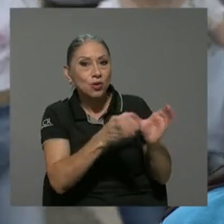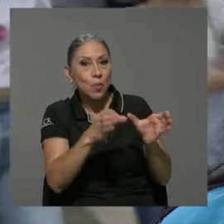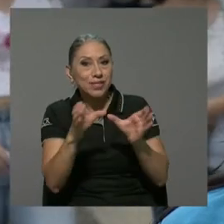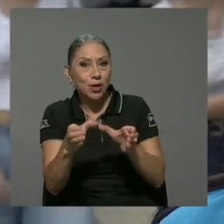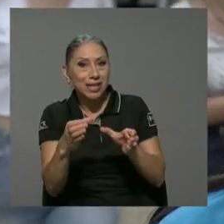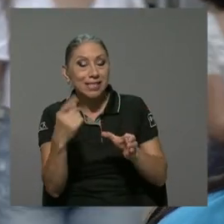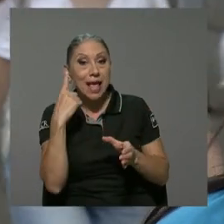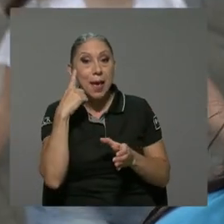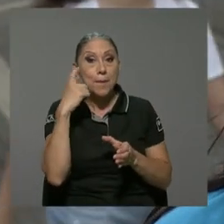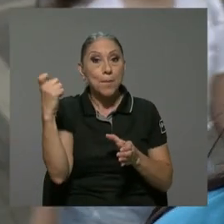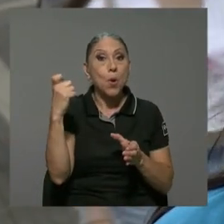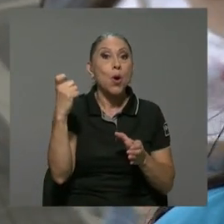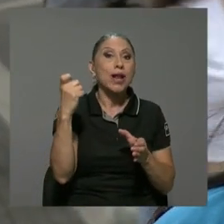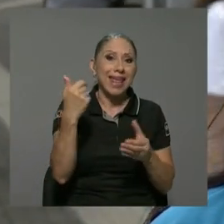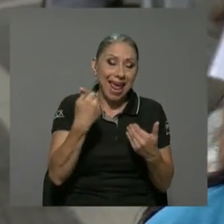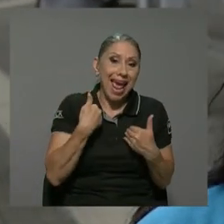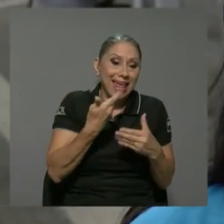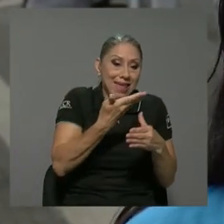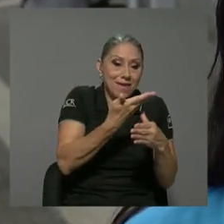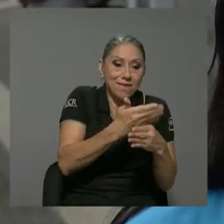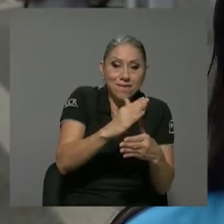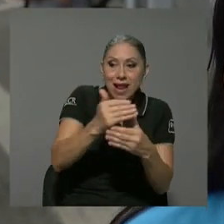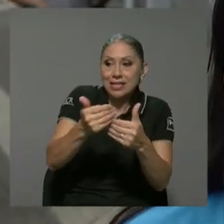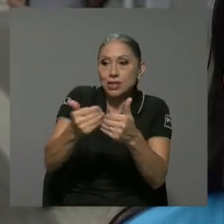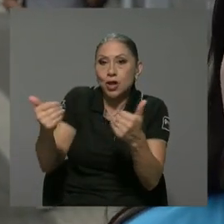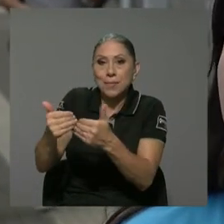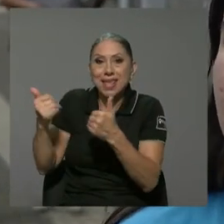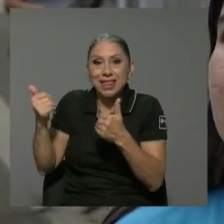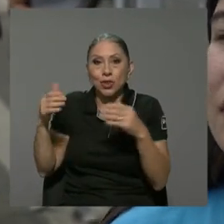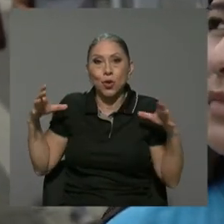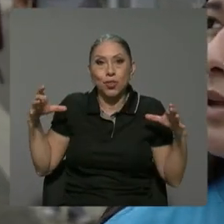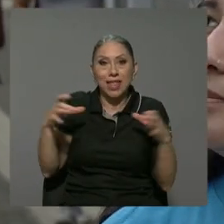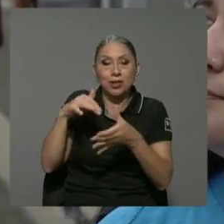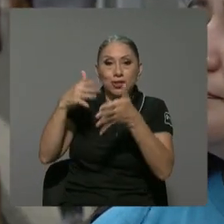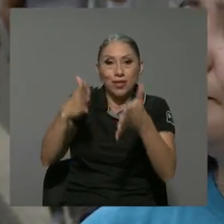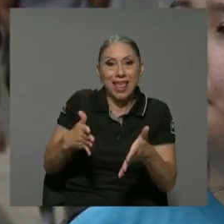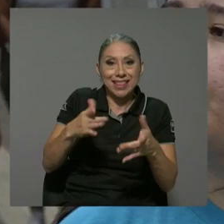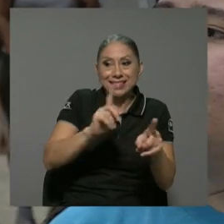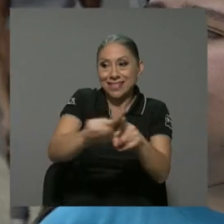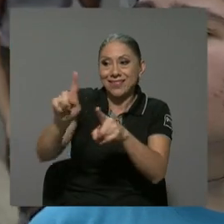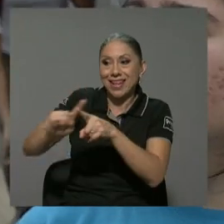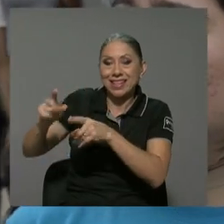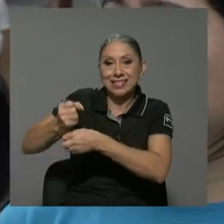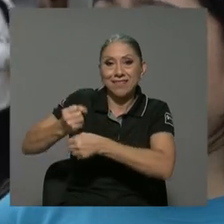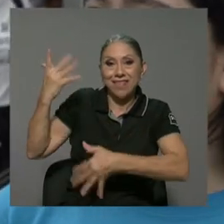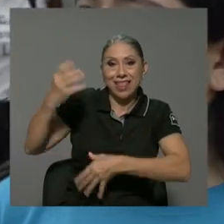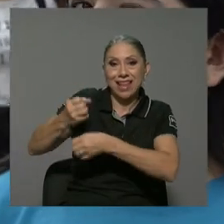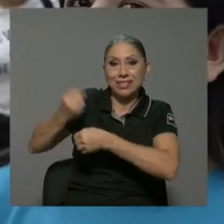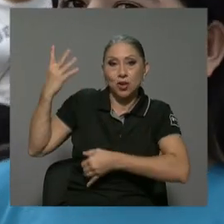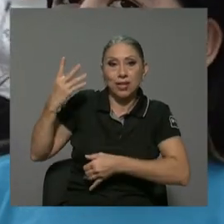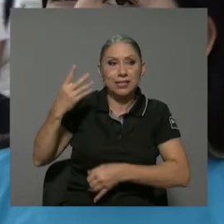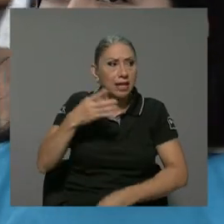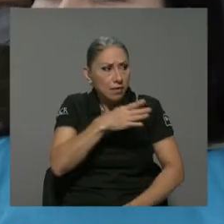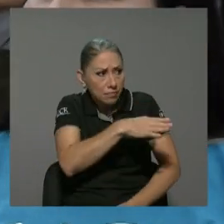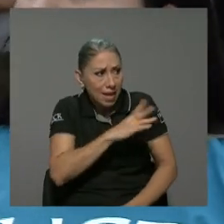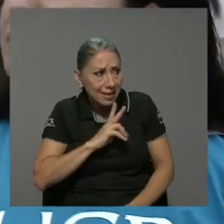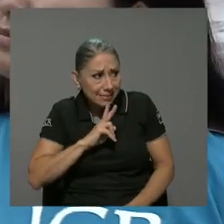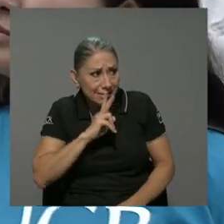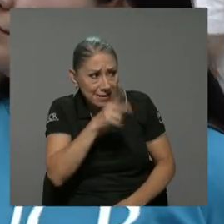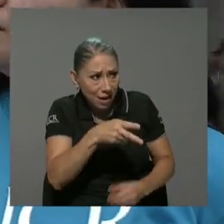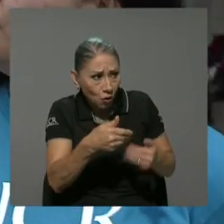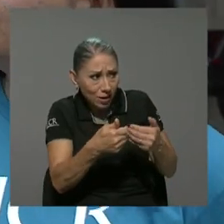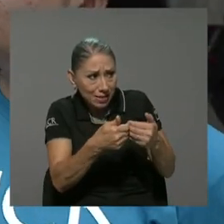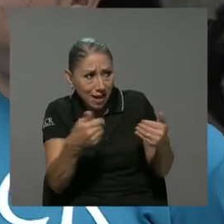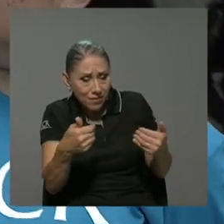el movimiento estudiantil, las diferentes federaciones. Contanos un poco de eso. ¿Es cierto que está fraccionado? ¿El